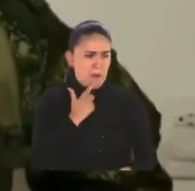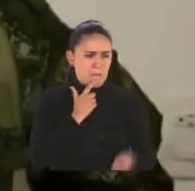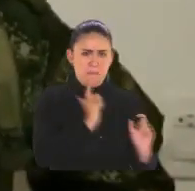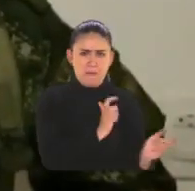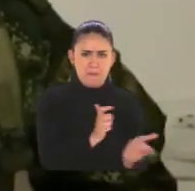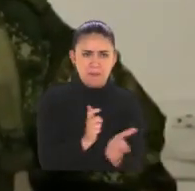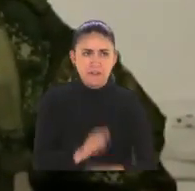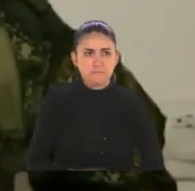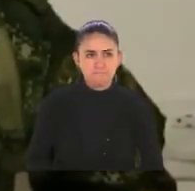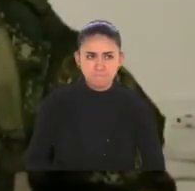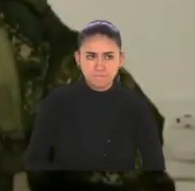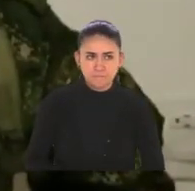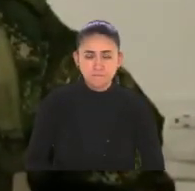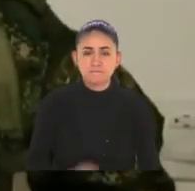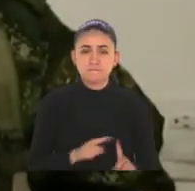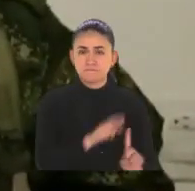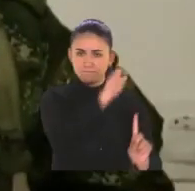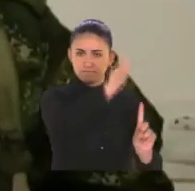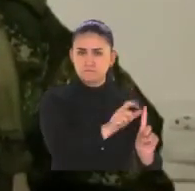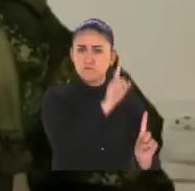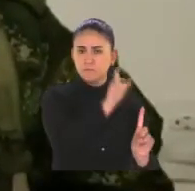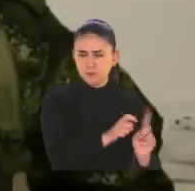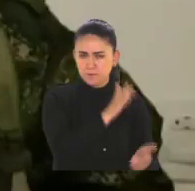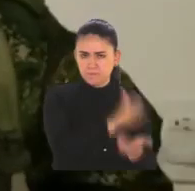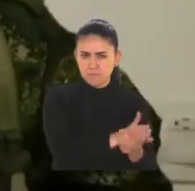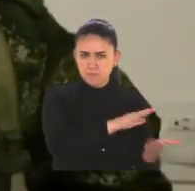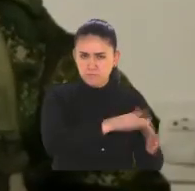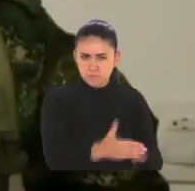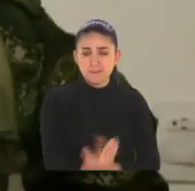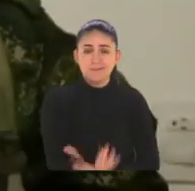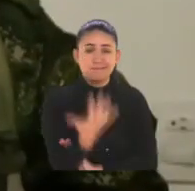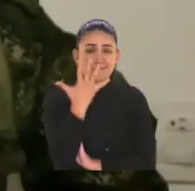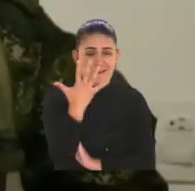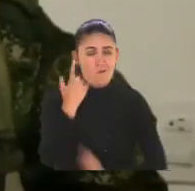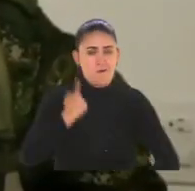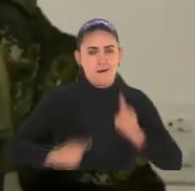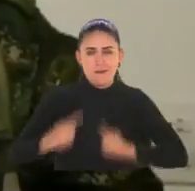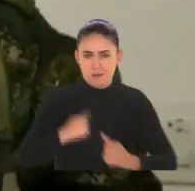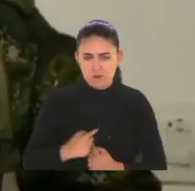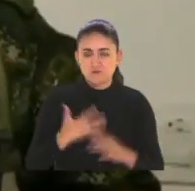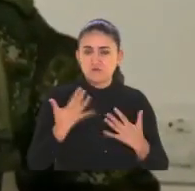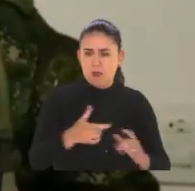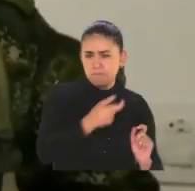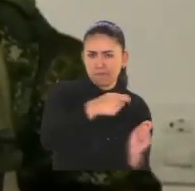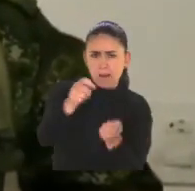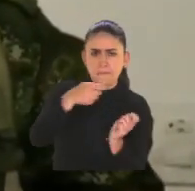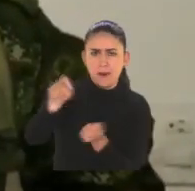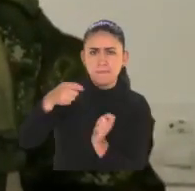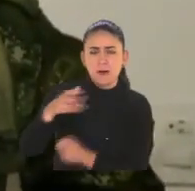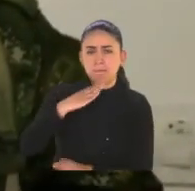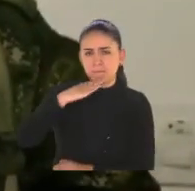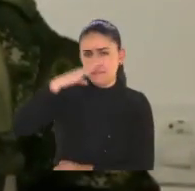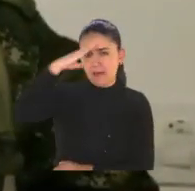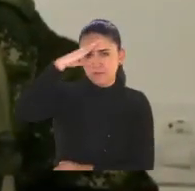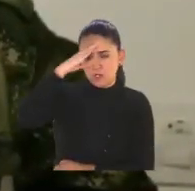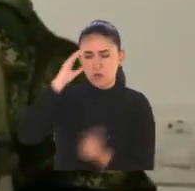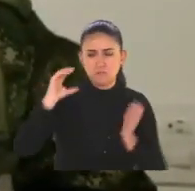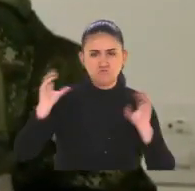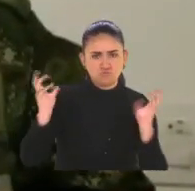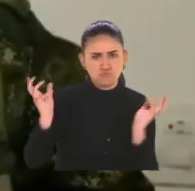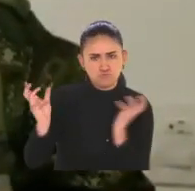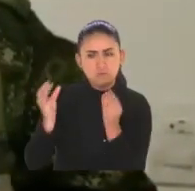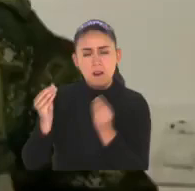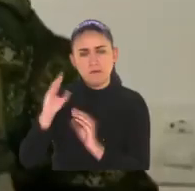como consecuencia la muerte de uno de ellos y dejando otros cinco heridos, los cuales fueron remitidos a la ciudad de Medellín para